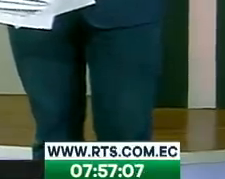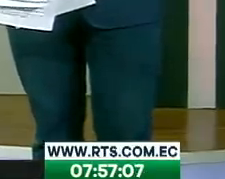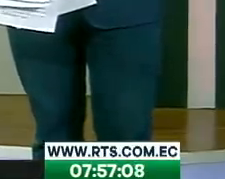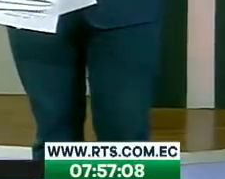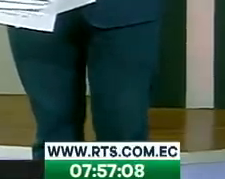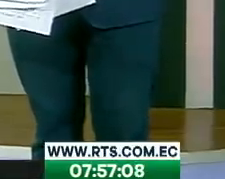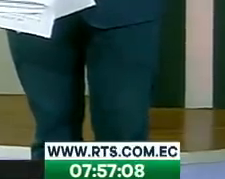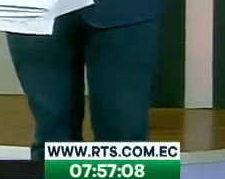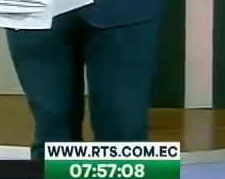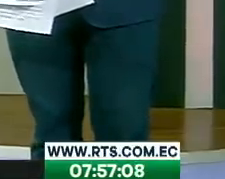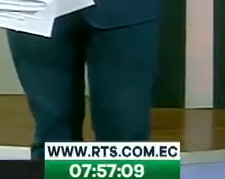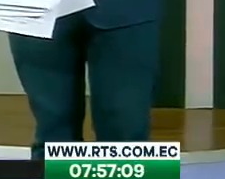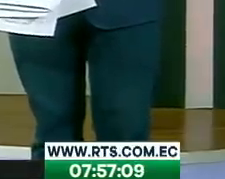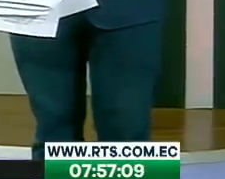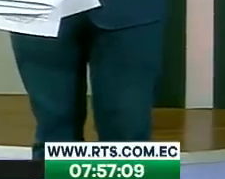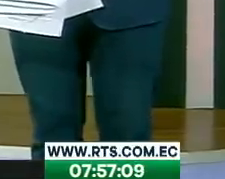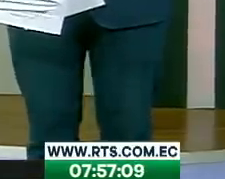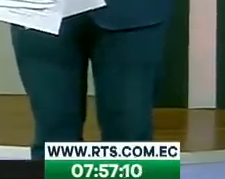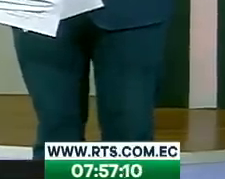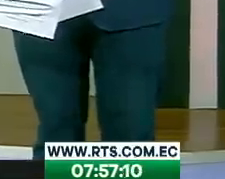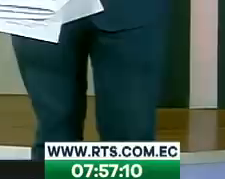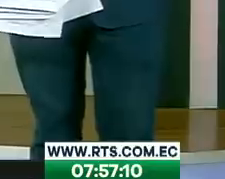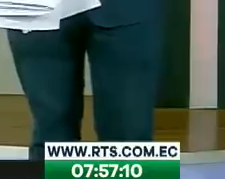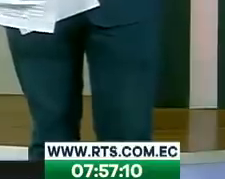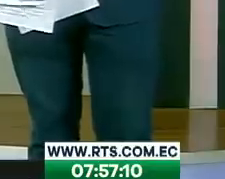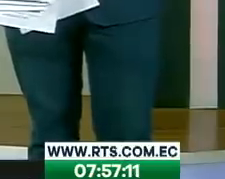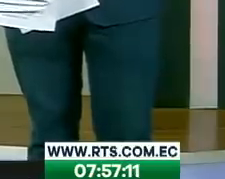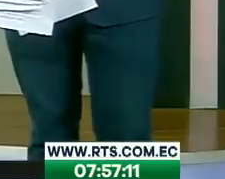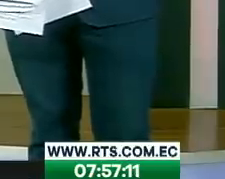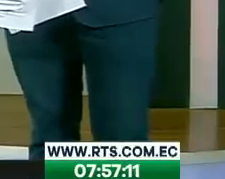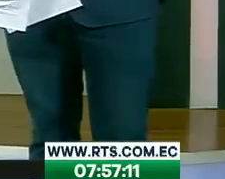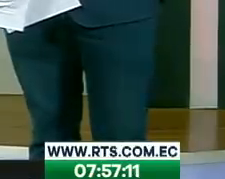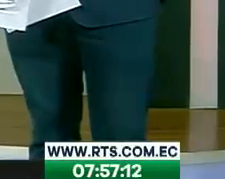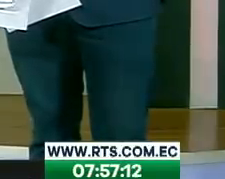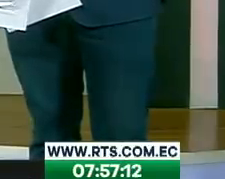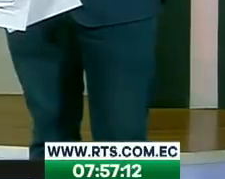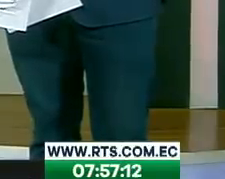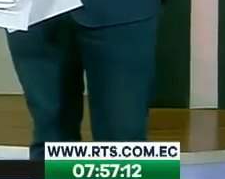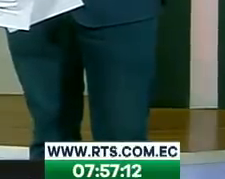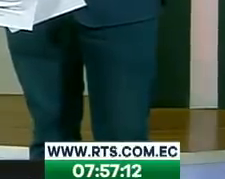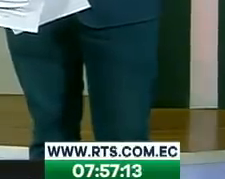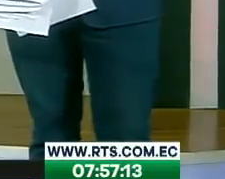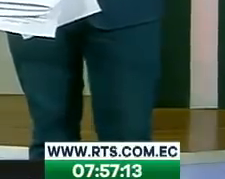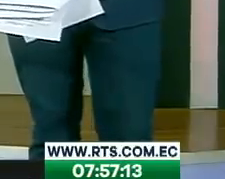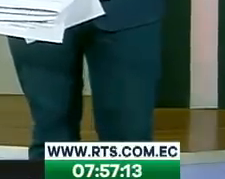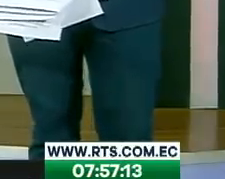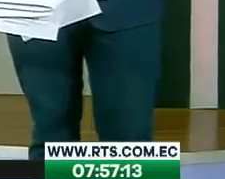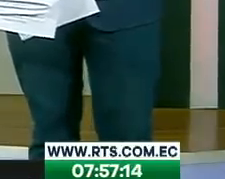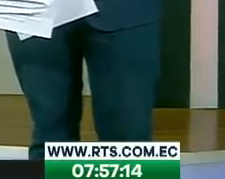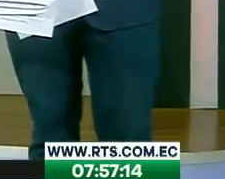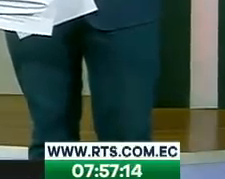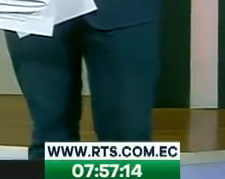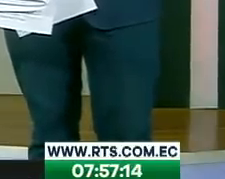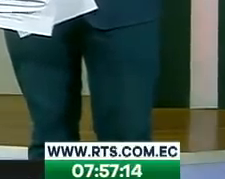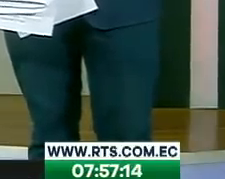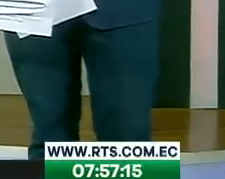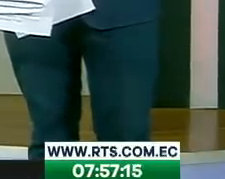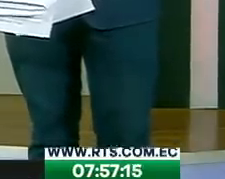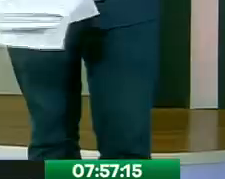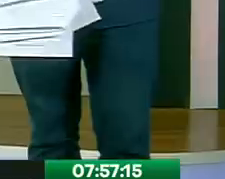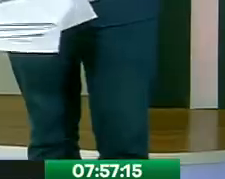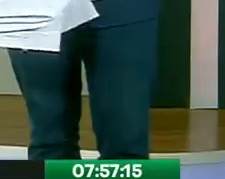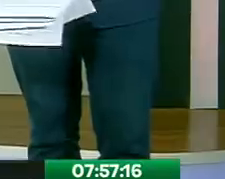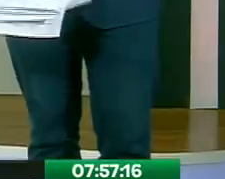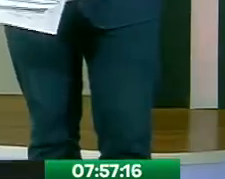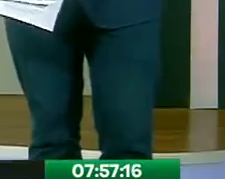rayos x como a su hermano hoy no pero no con más súper calabacín no sé si soy en la visión de superman es claro que